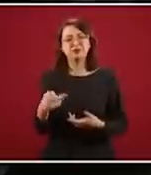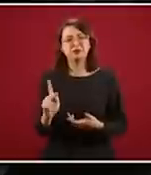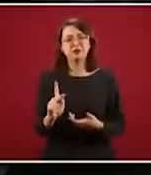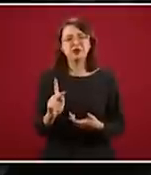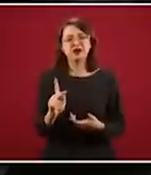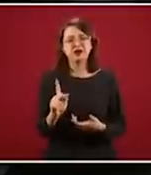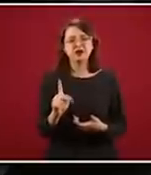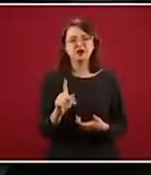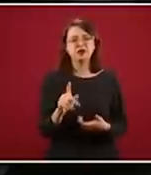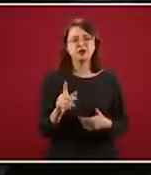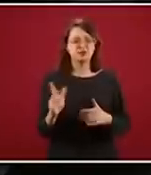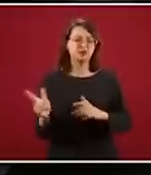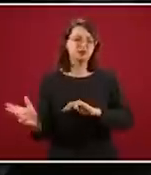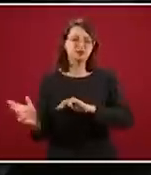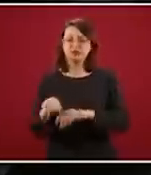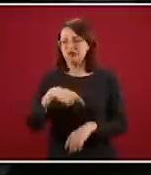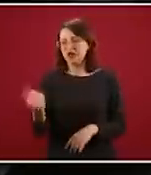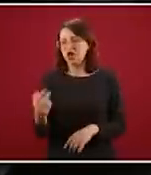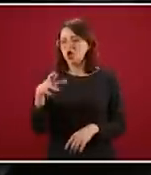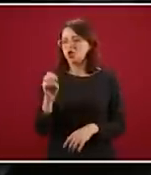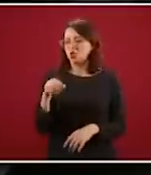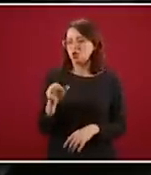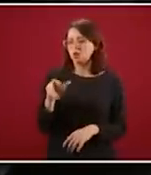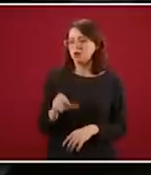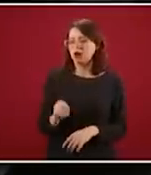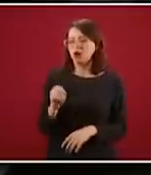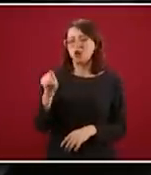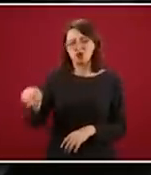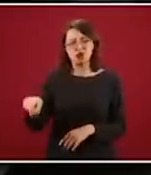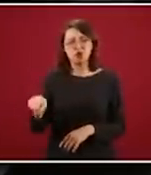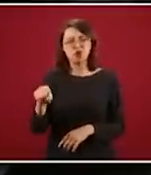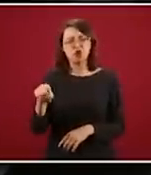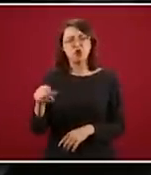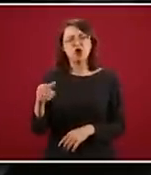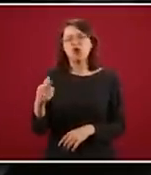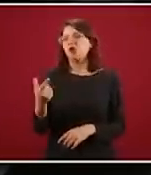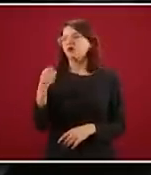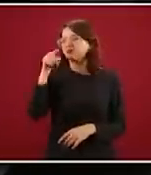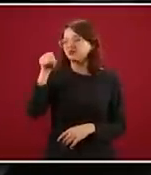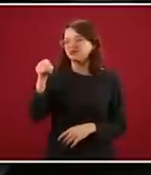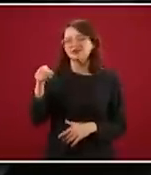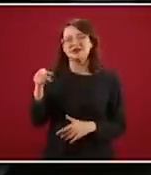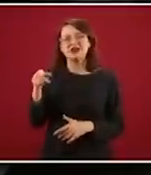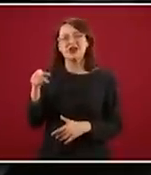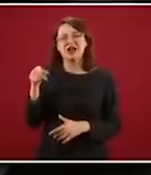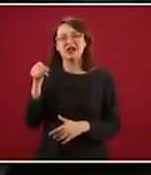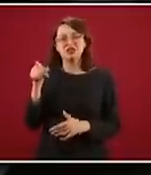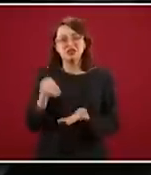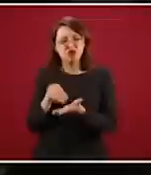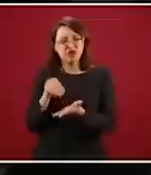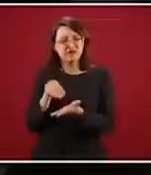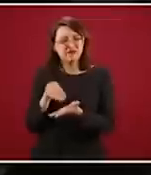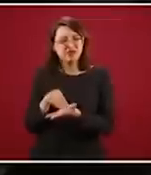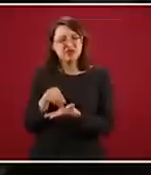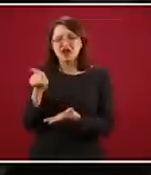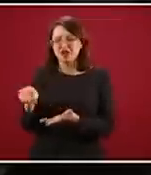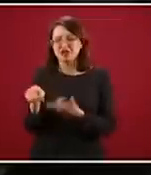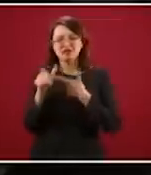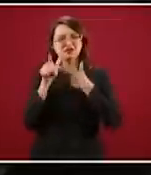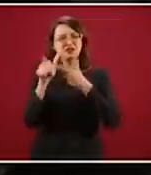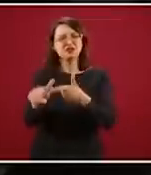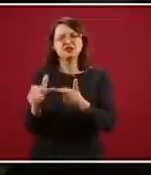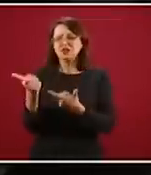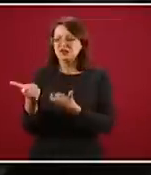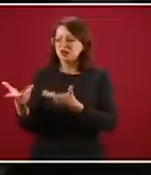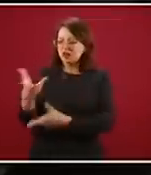a Romero de Chan seguir operando recursos del sindicato cuando no se le había tomado toma de nota y hasta que